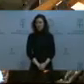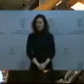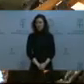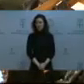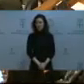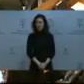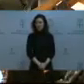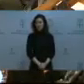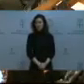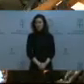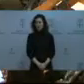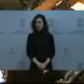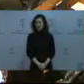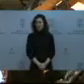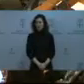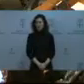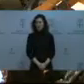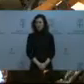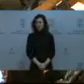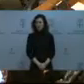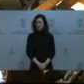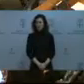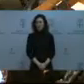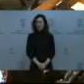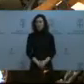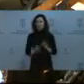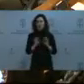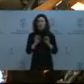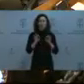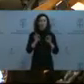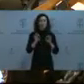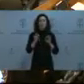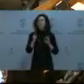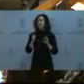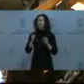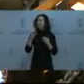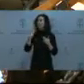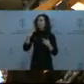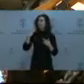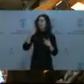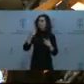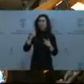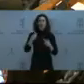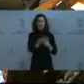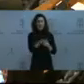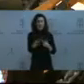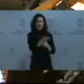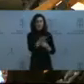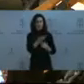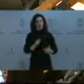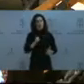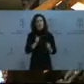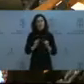Muchas gracias, presidente. Señorías, si algo tiene de oportuno este debate es que nos da la posibilidad de